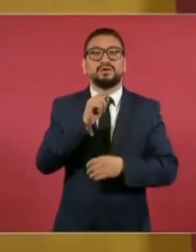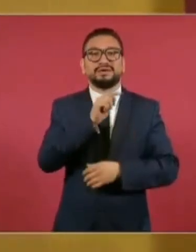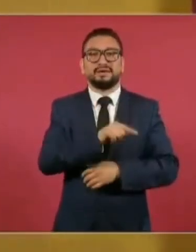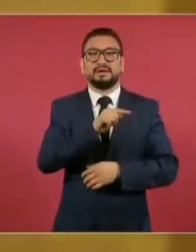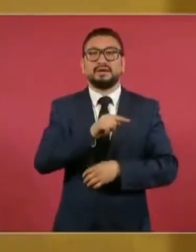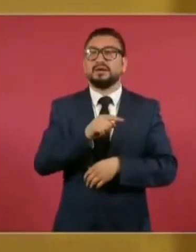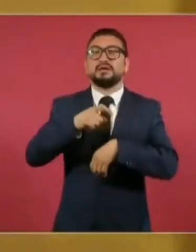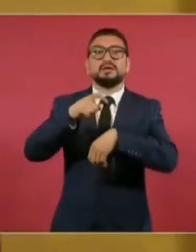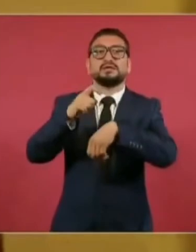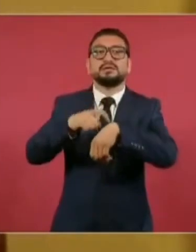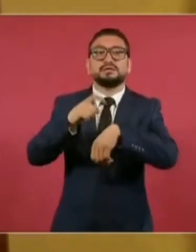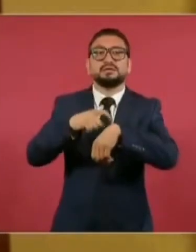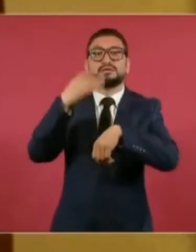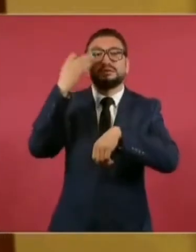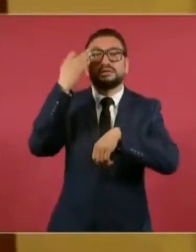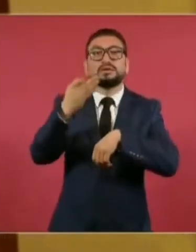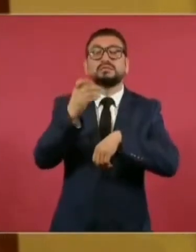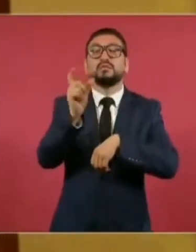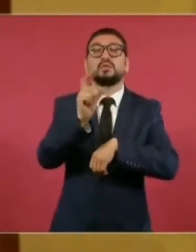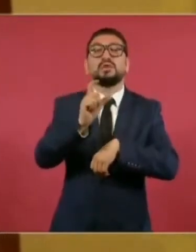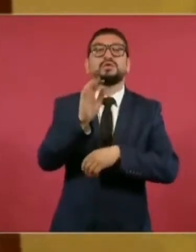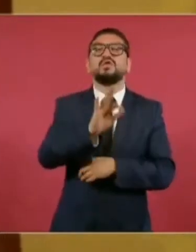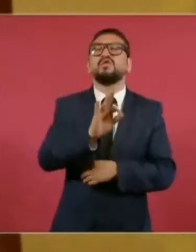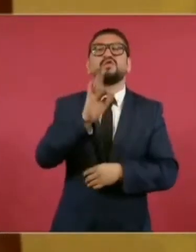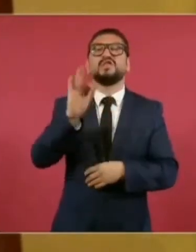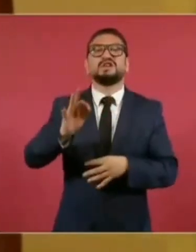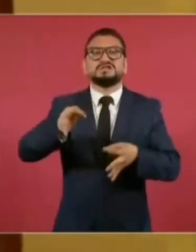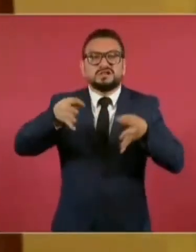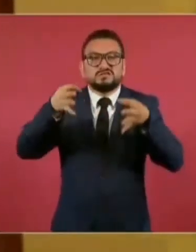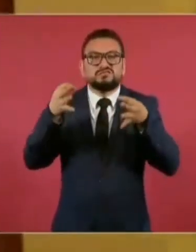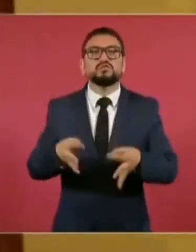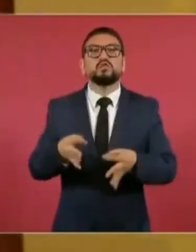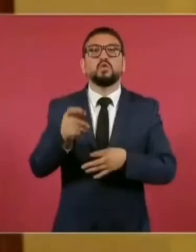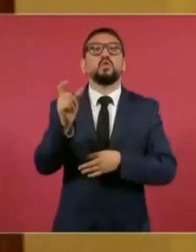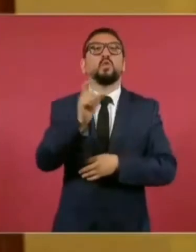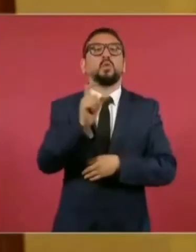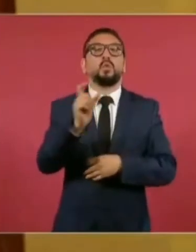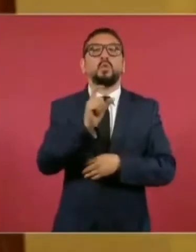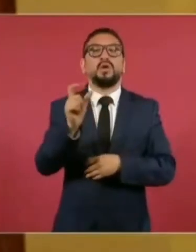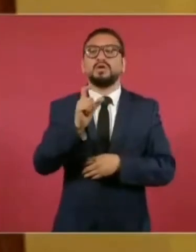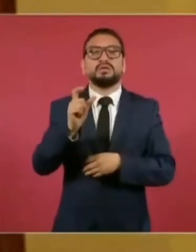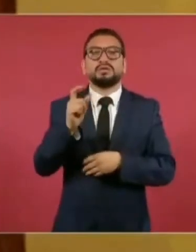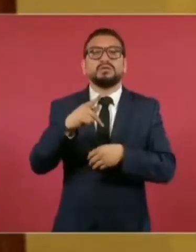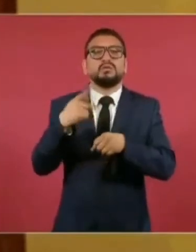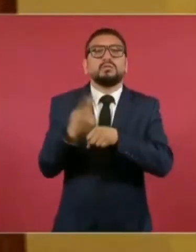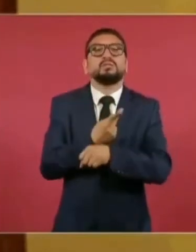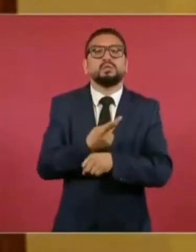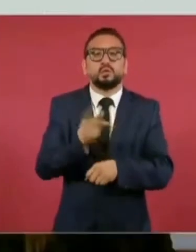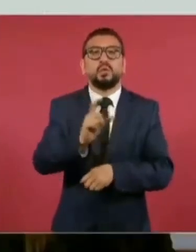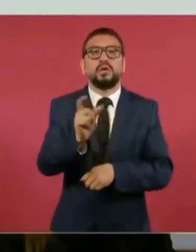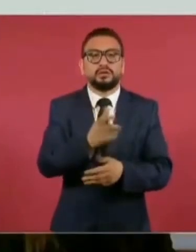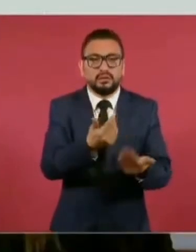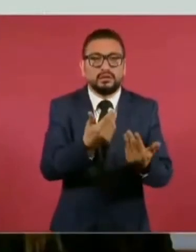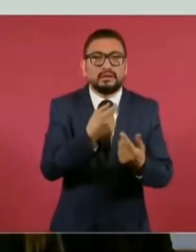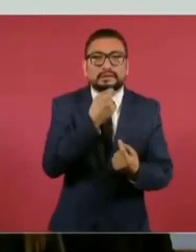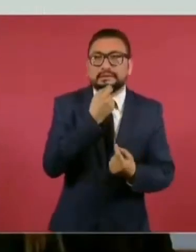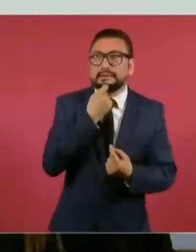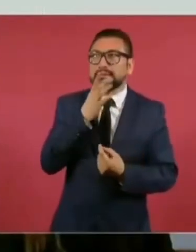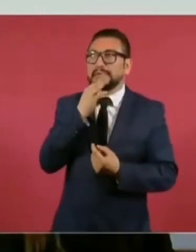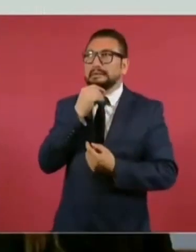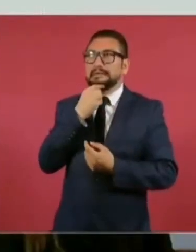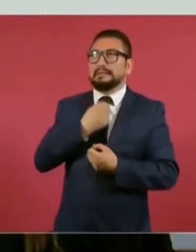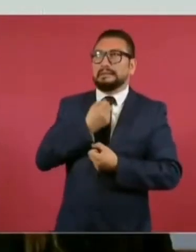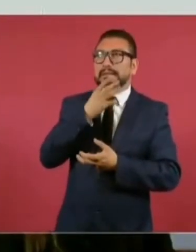tiempo ni la fecha exacta de la ocurrencia de estos